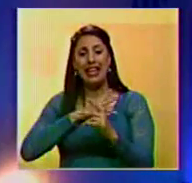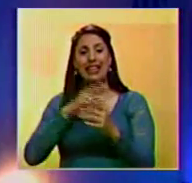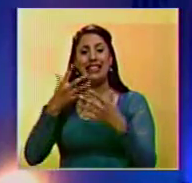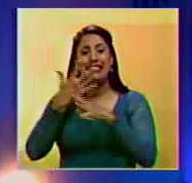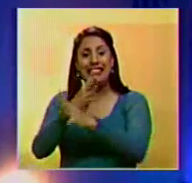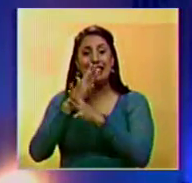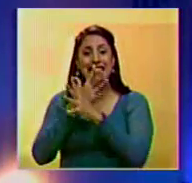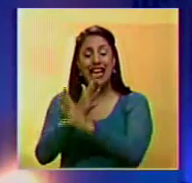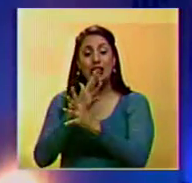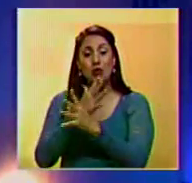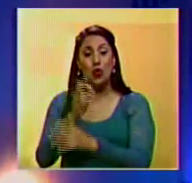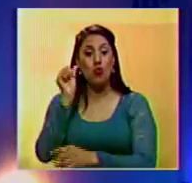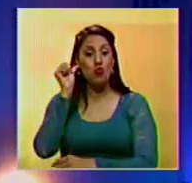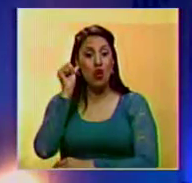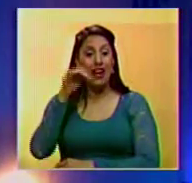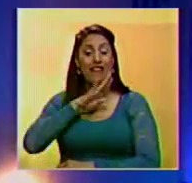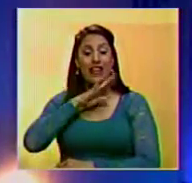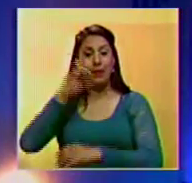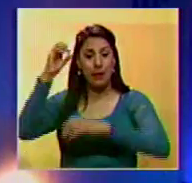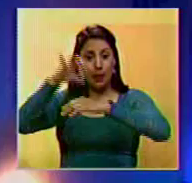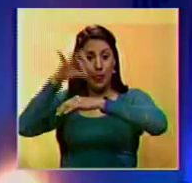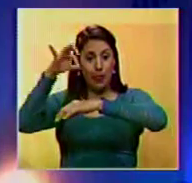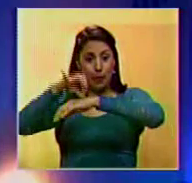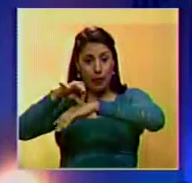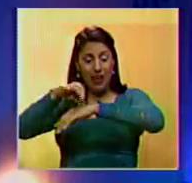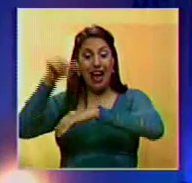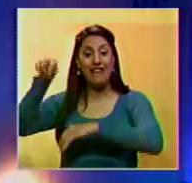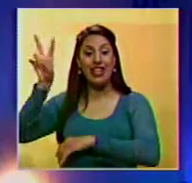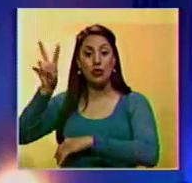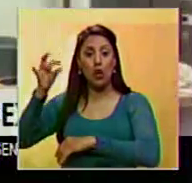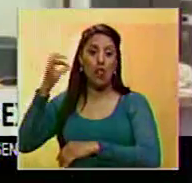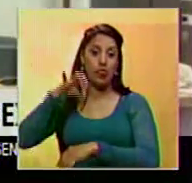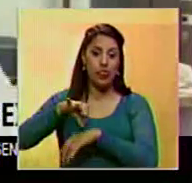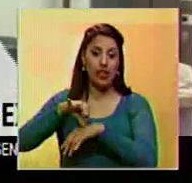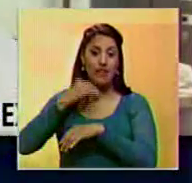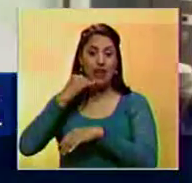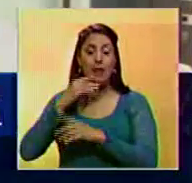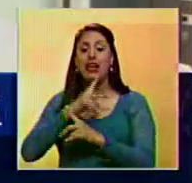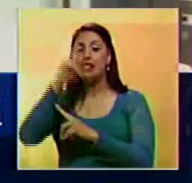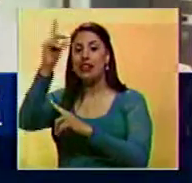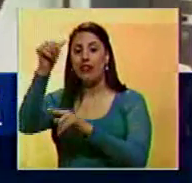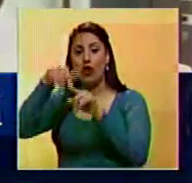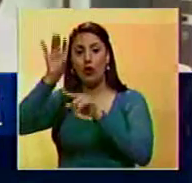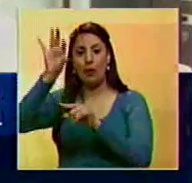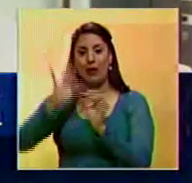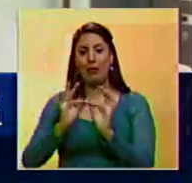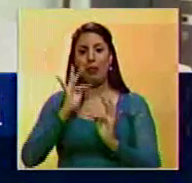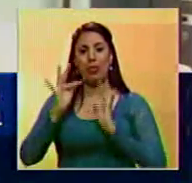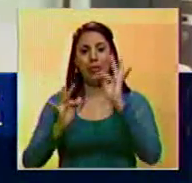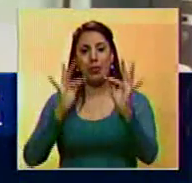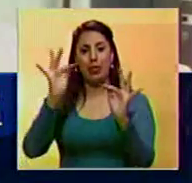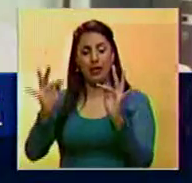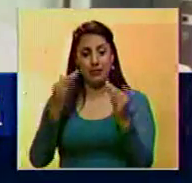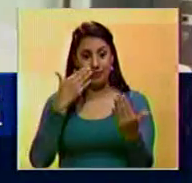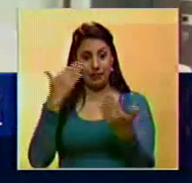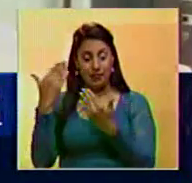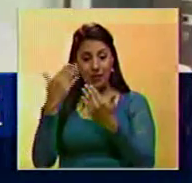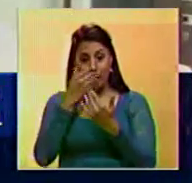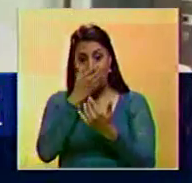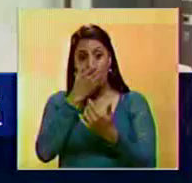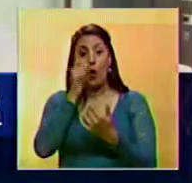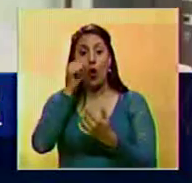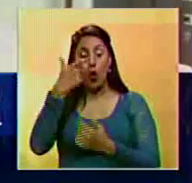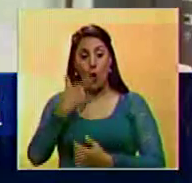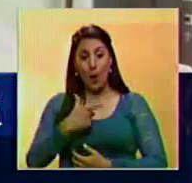sexuales con una persona que se había infectado por una picadura de mosquito en venezuela- directora de servicios médicos y de salud del condado de dallas christopher